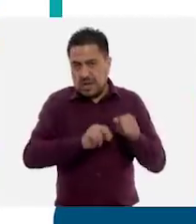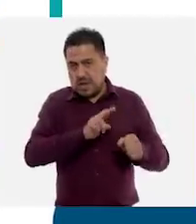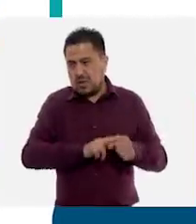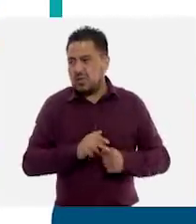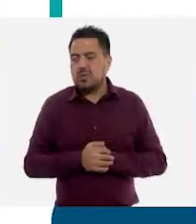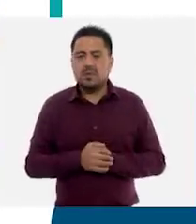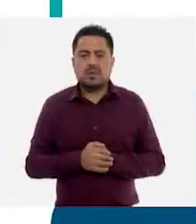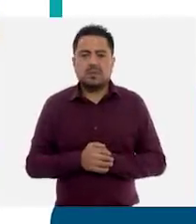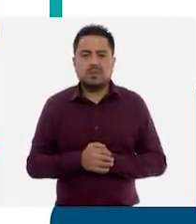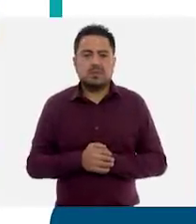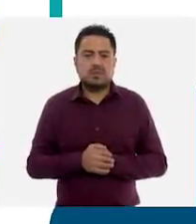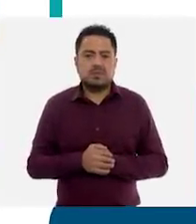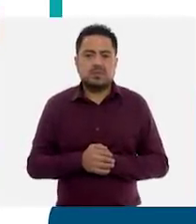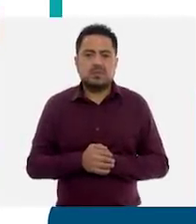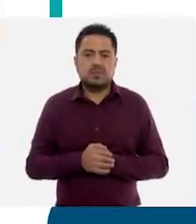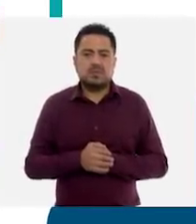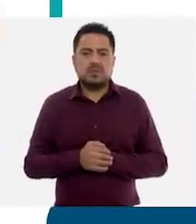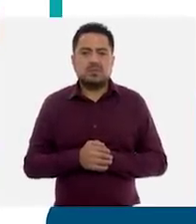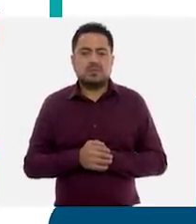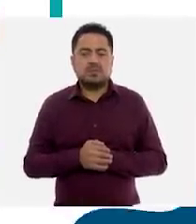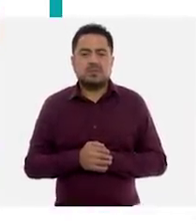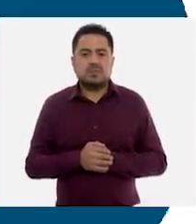naturales.